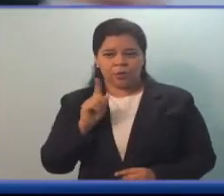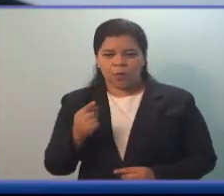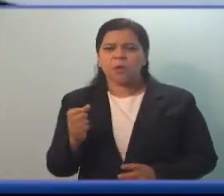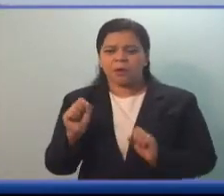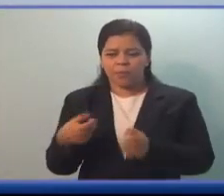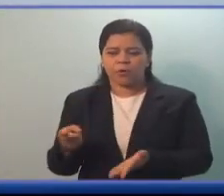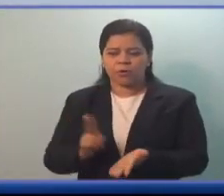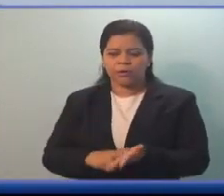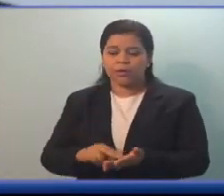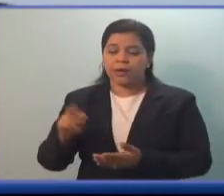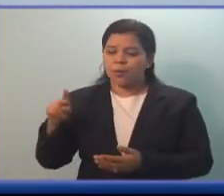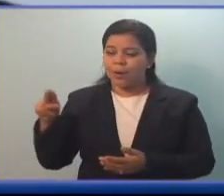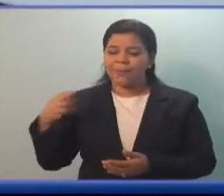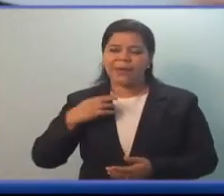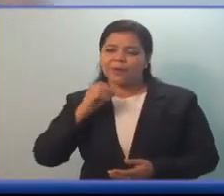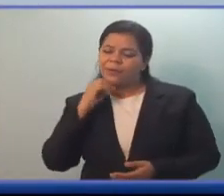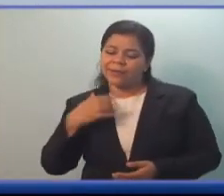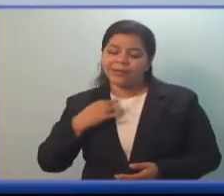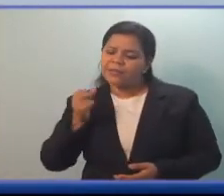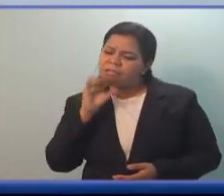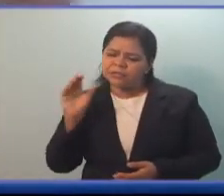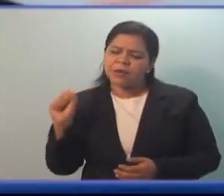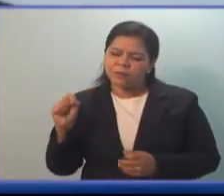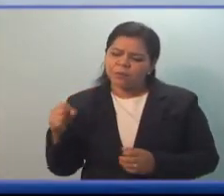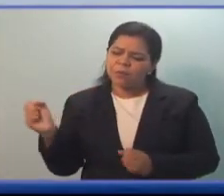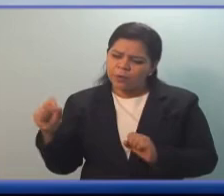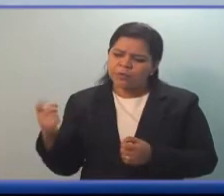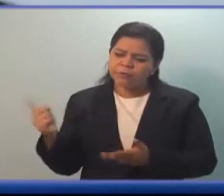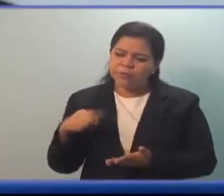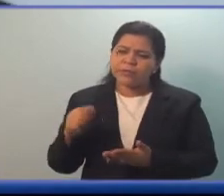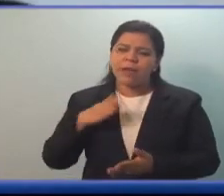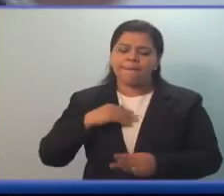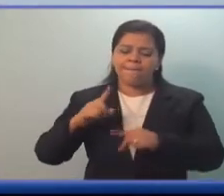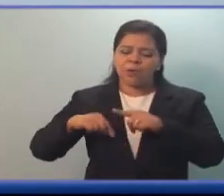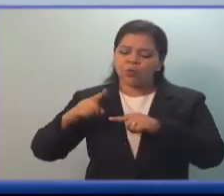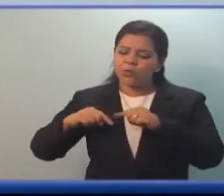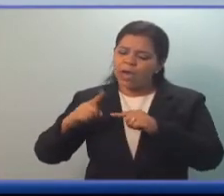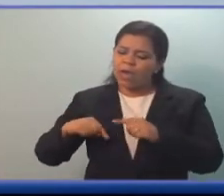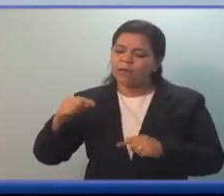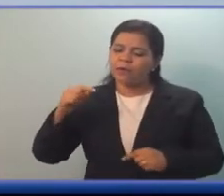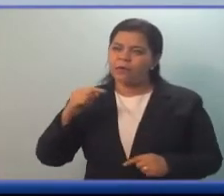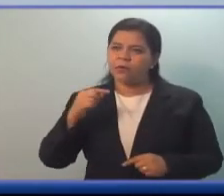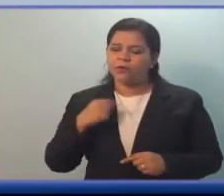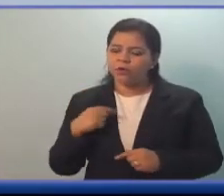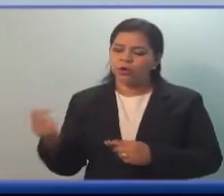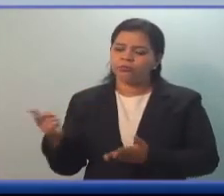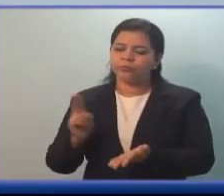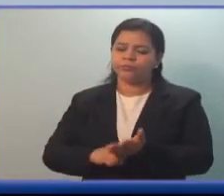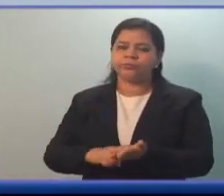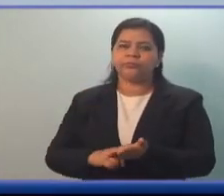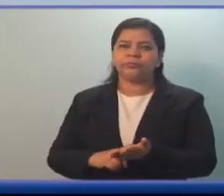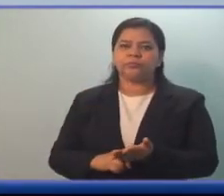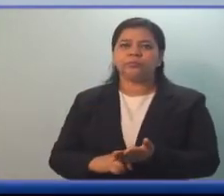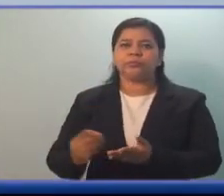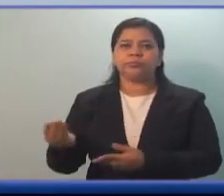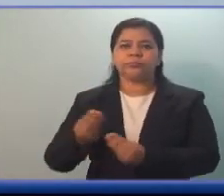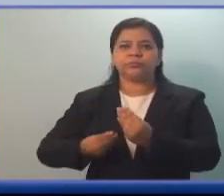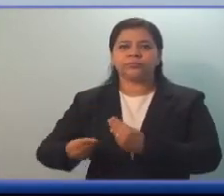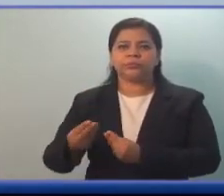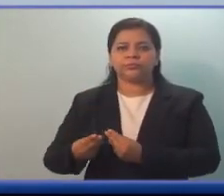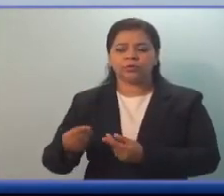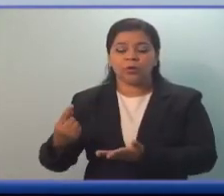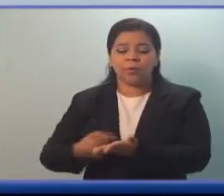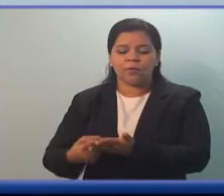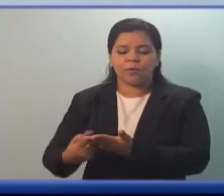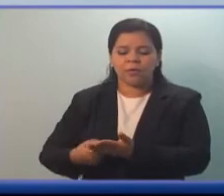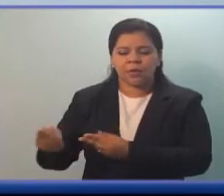hablo al otro juez amigo, mira, aquí poneme a mi cuñado, a mi hermano, y en esta yo te voy a poner a tu pariente. Eso se da. Y eso todavía no se